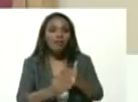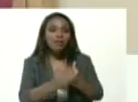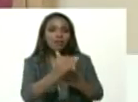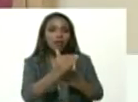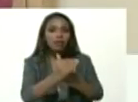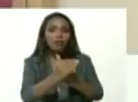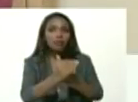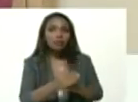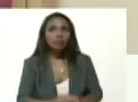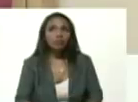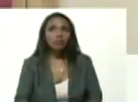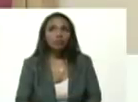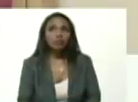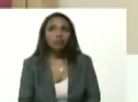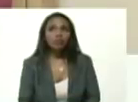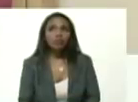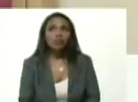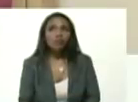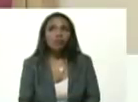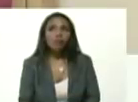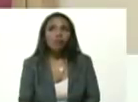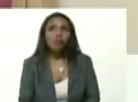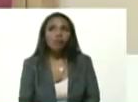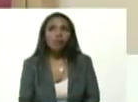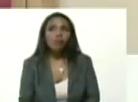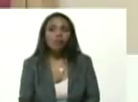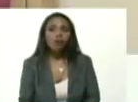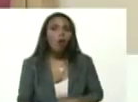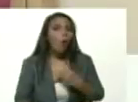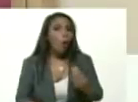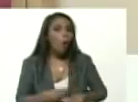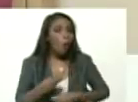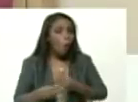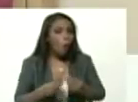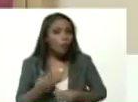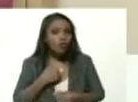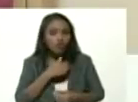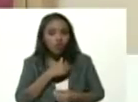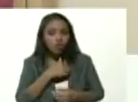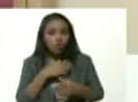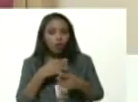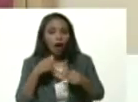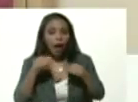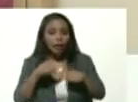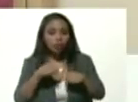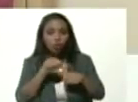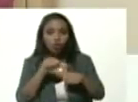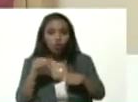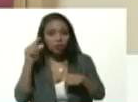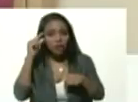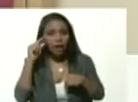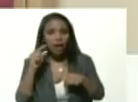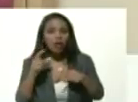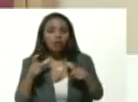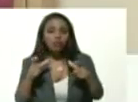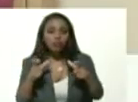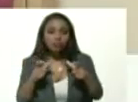como lo hemos hecho en estos días. hemos